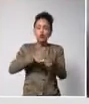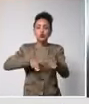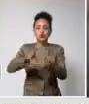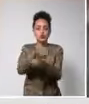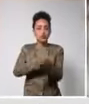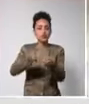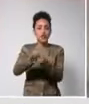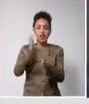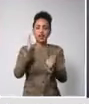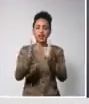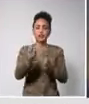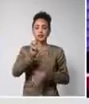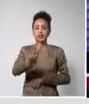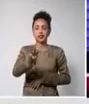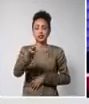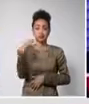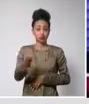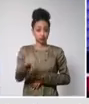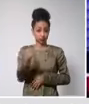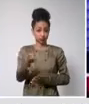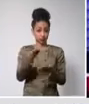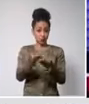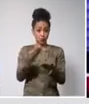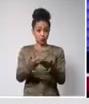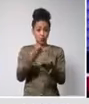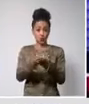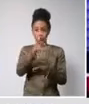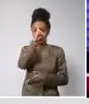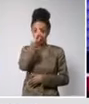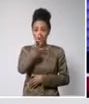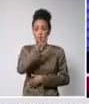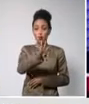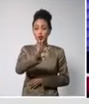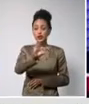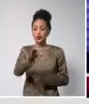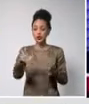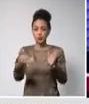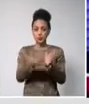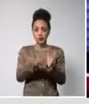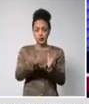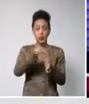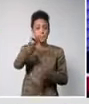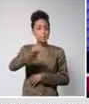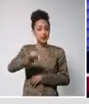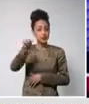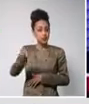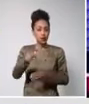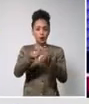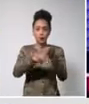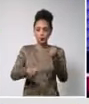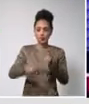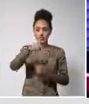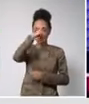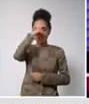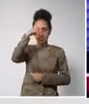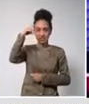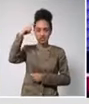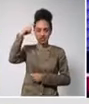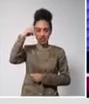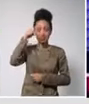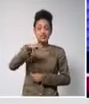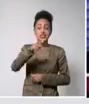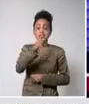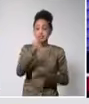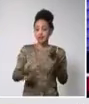3 de ensayos clínicos para la vacunación de 48.000 sujetos de las provincias de Santiago de Cuba, Guantánamo y